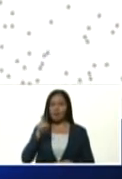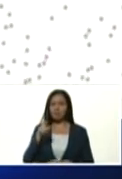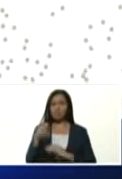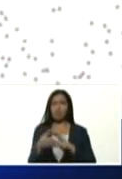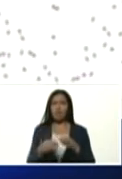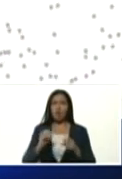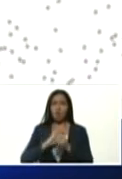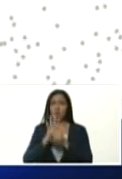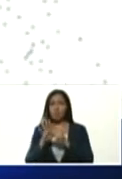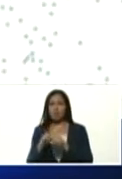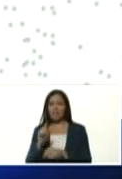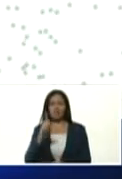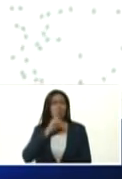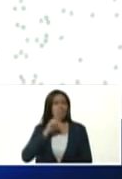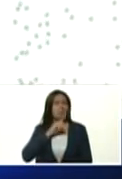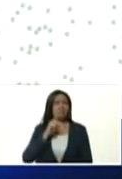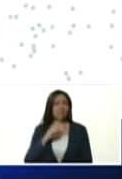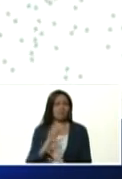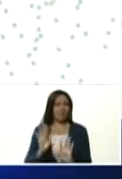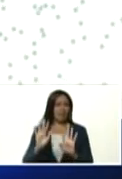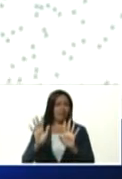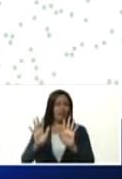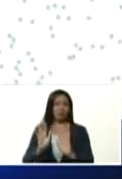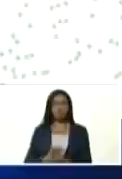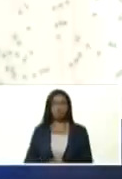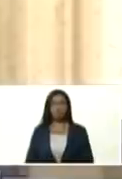el coronavirus era mentira, era una fantasía.